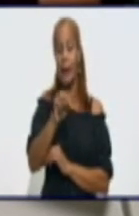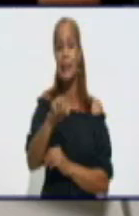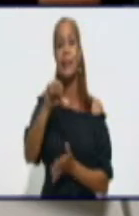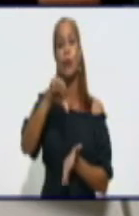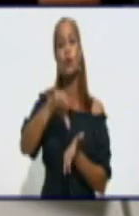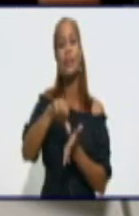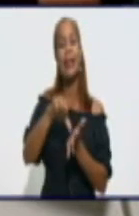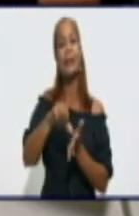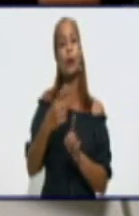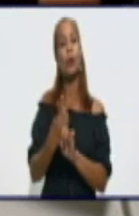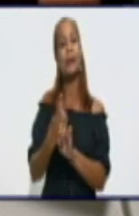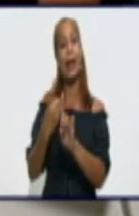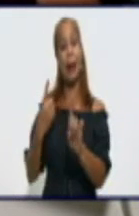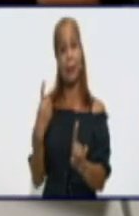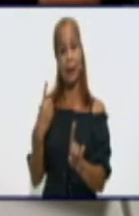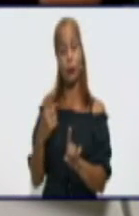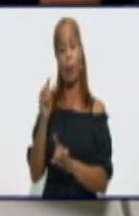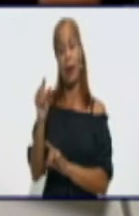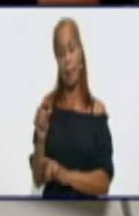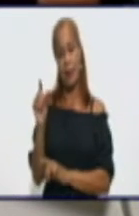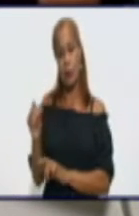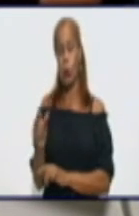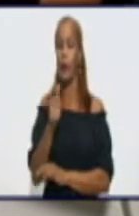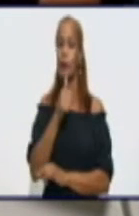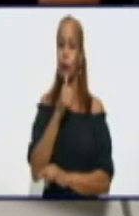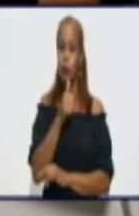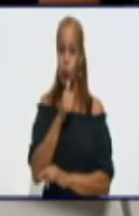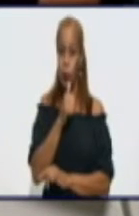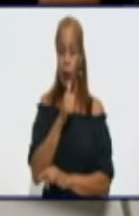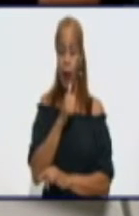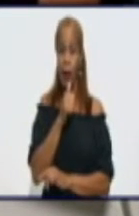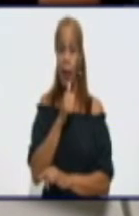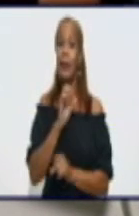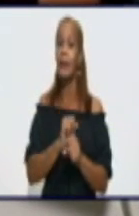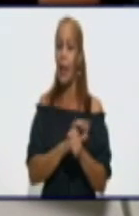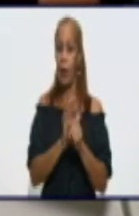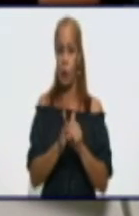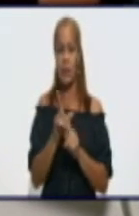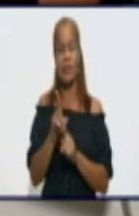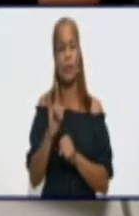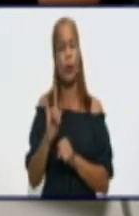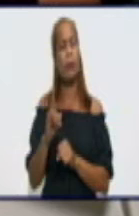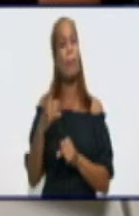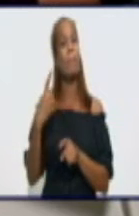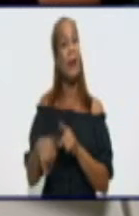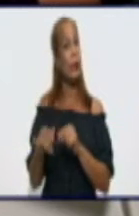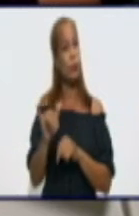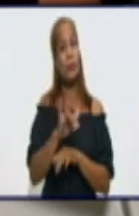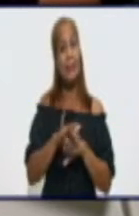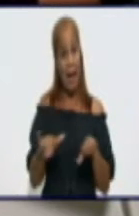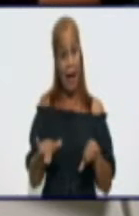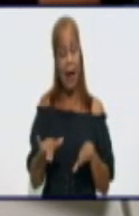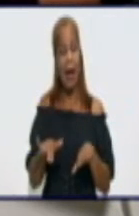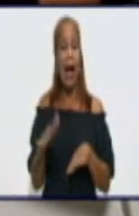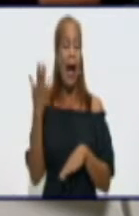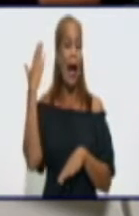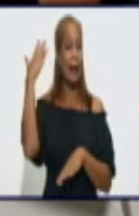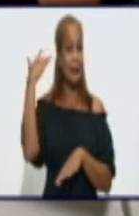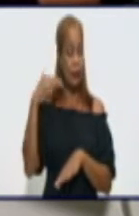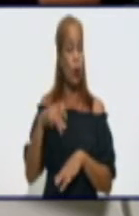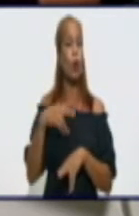aislamiento para sospechosos a la COVID-19. Pero ya lo habían hecho en otros centros de la ciudad de